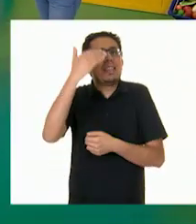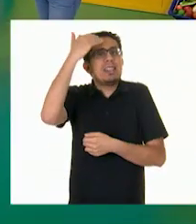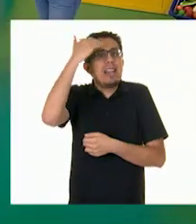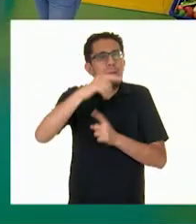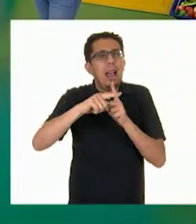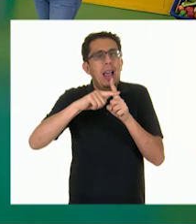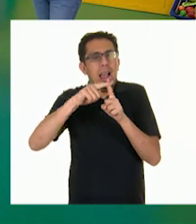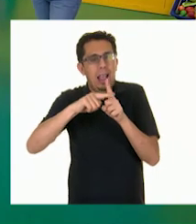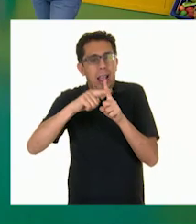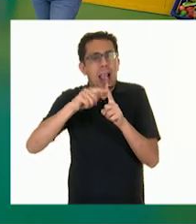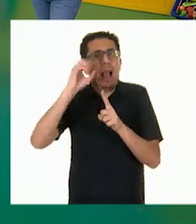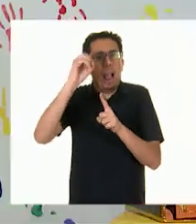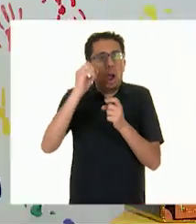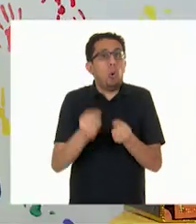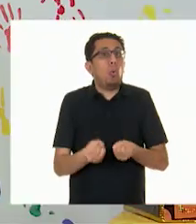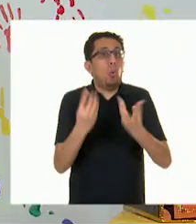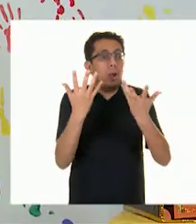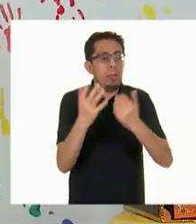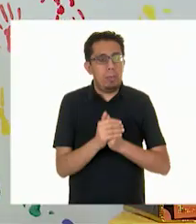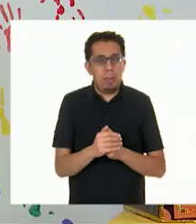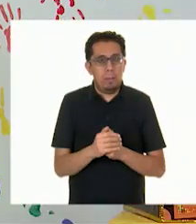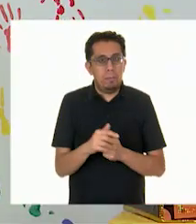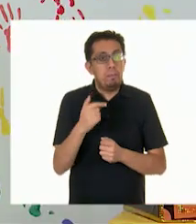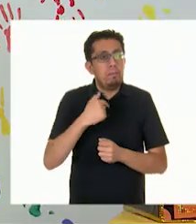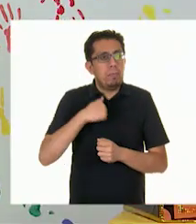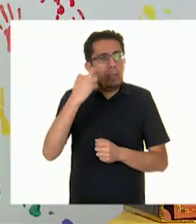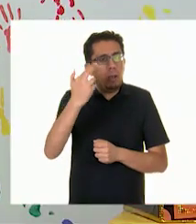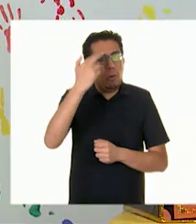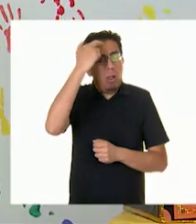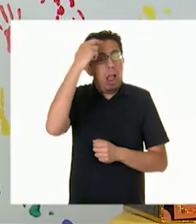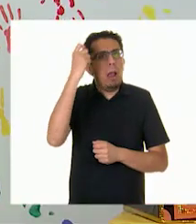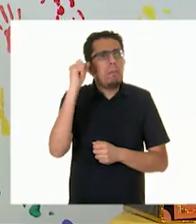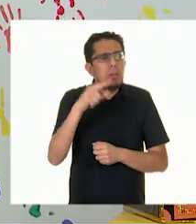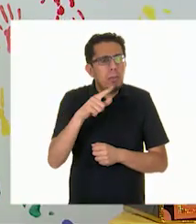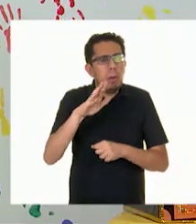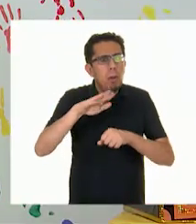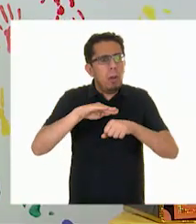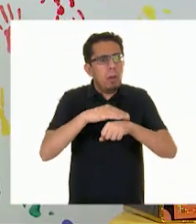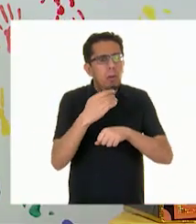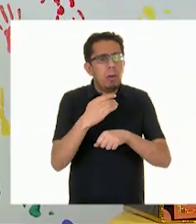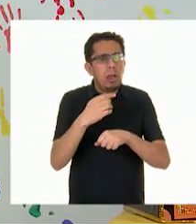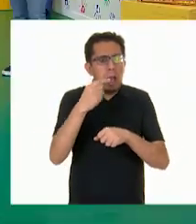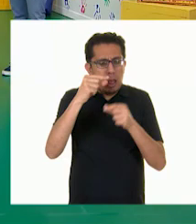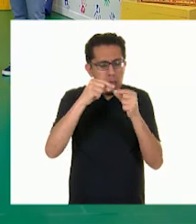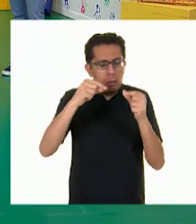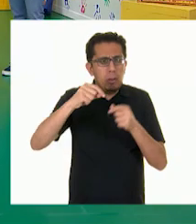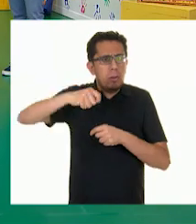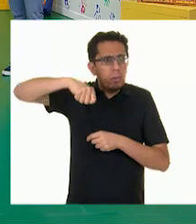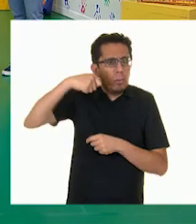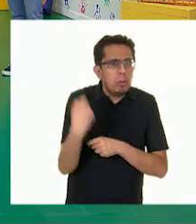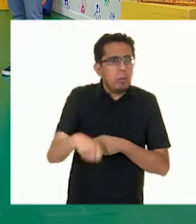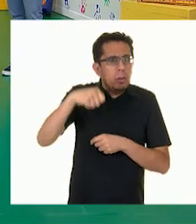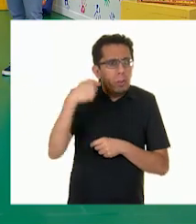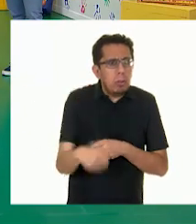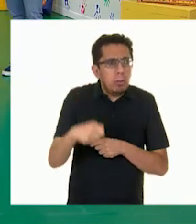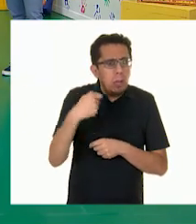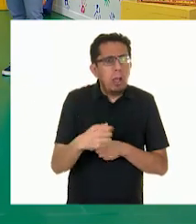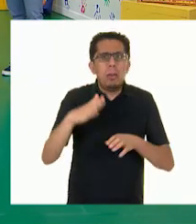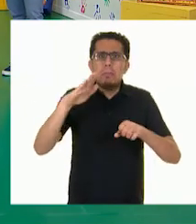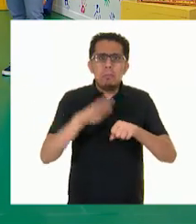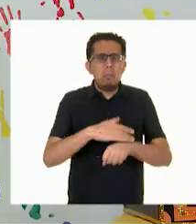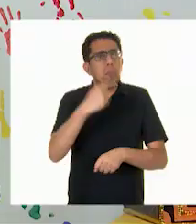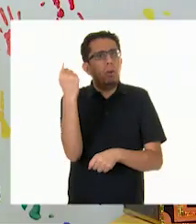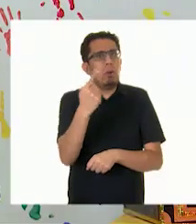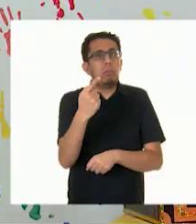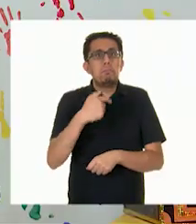la temperatura. Pero, por ejemplo, yo recuerdo que también lo agitaban. Ah, cierto. ¿Pero por qué? La